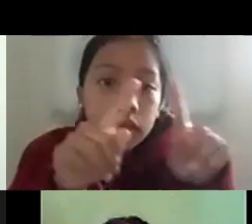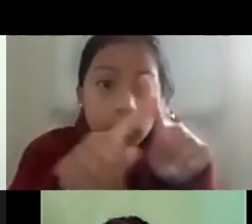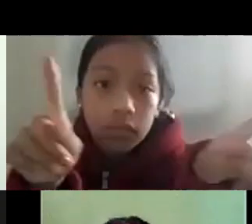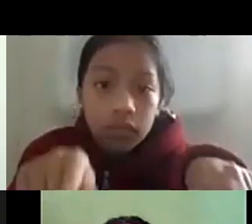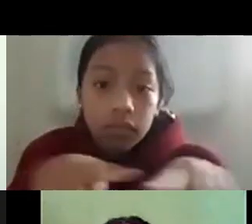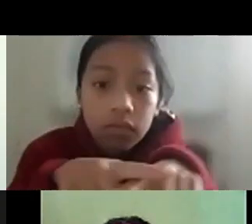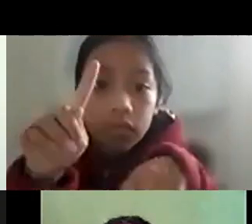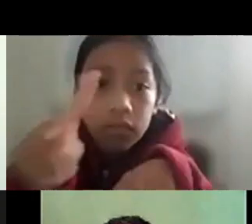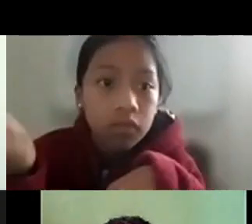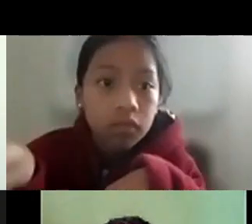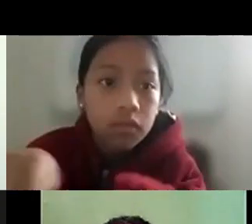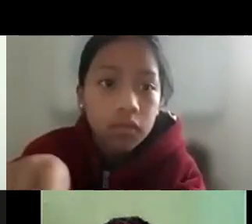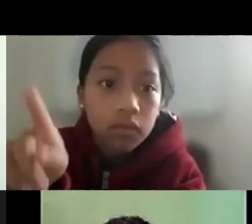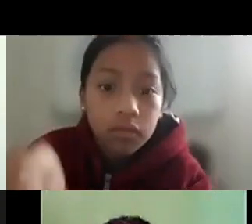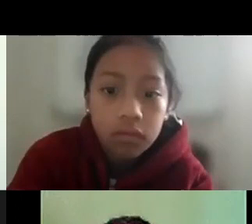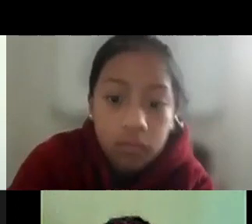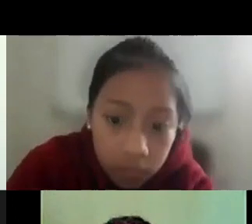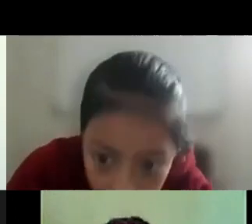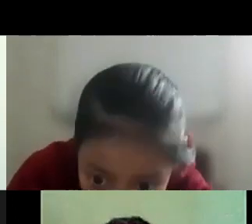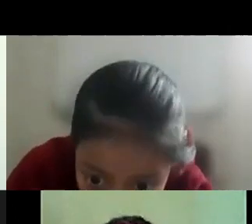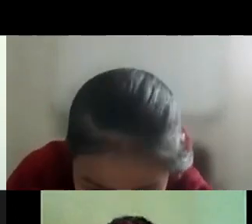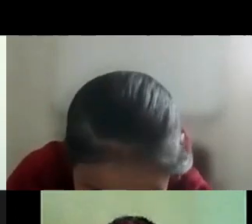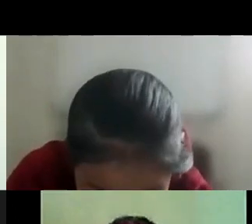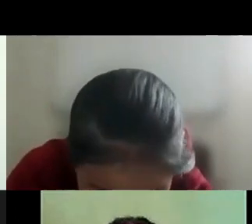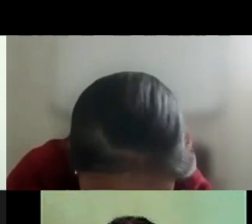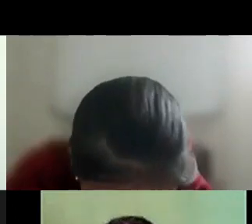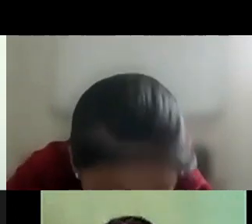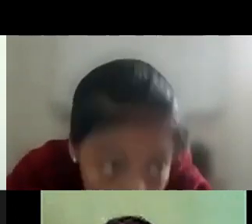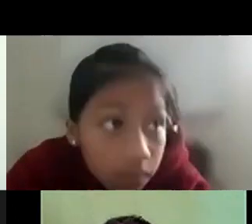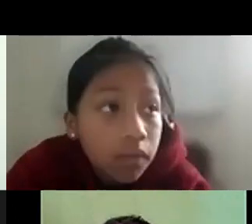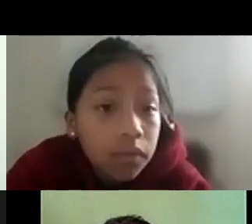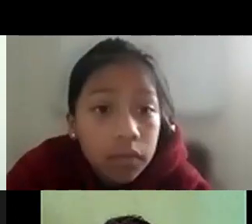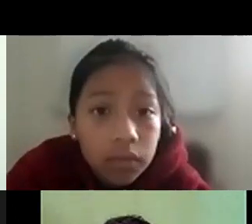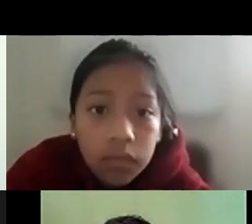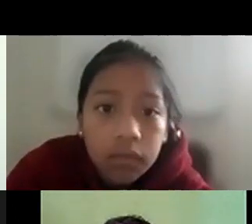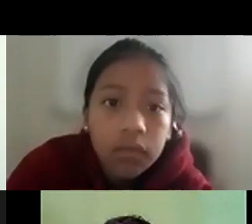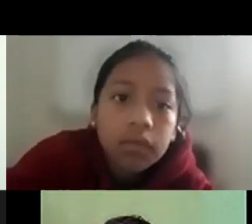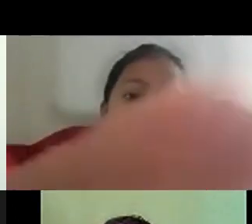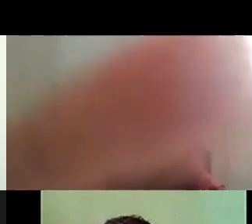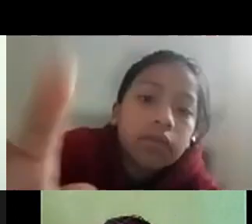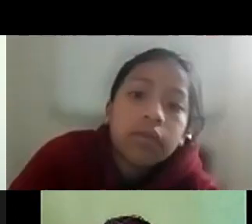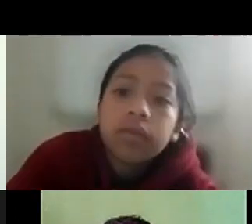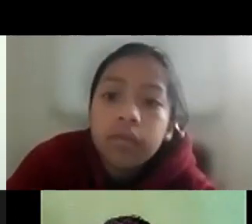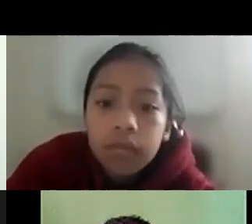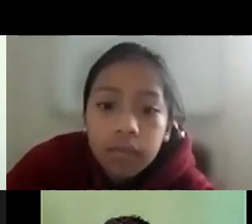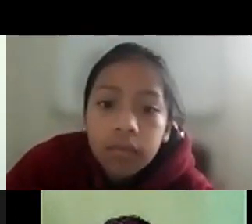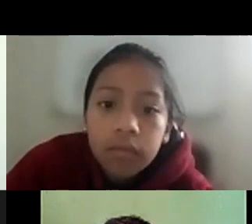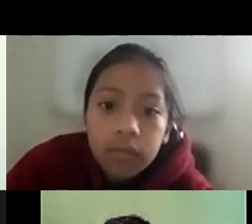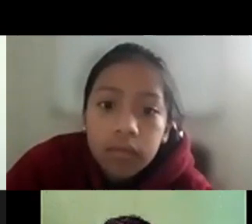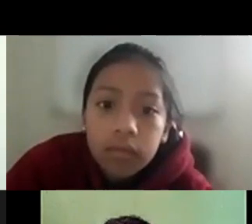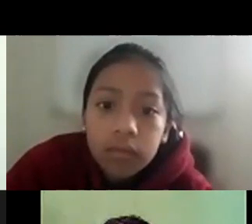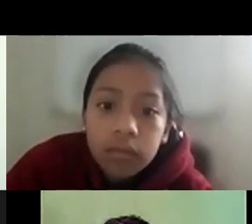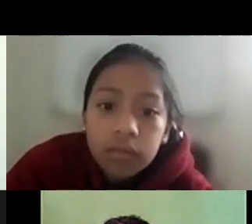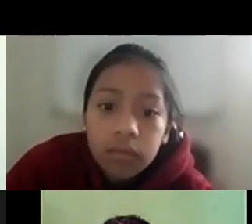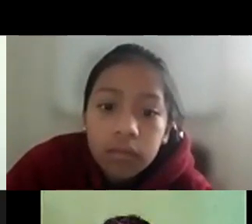Para poder seguir con los puntos de nuestro programa. Señor Mayrita Mejía, no sé si ya se